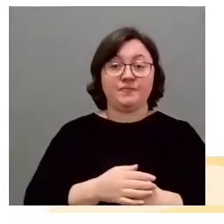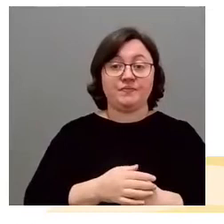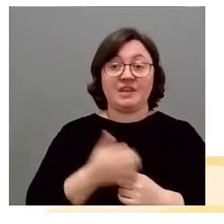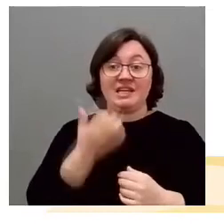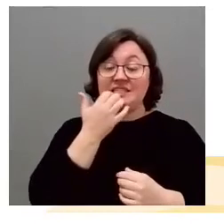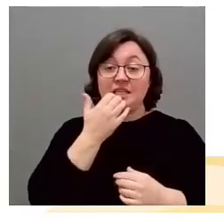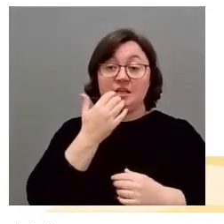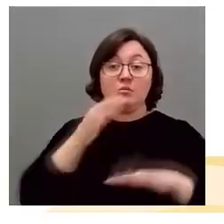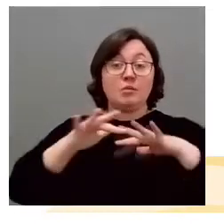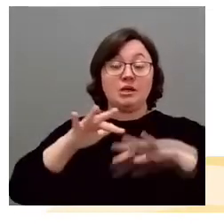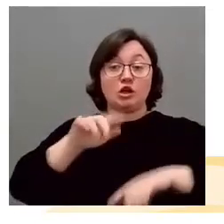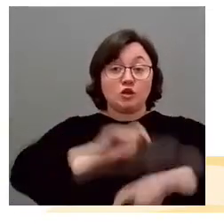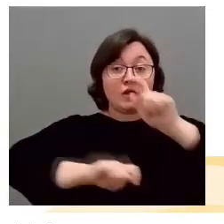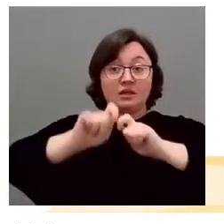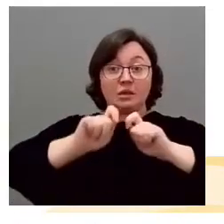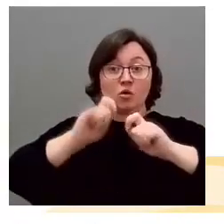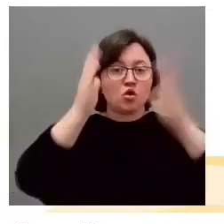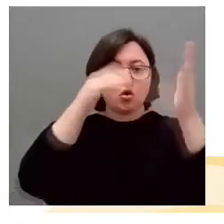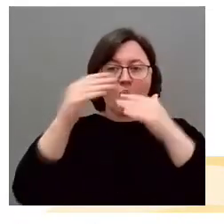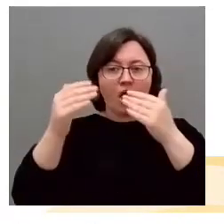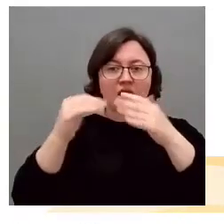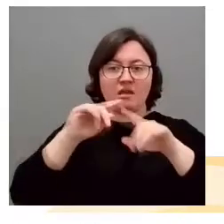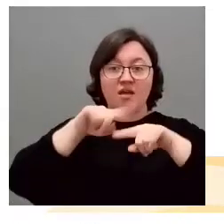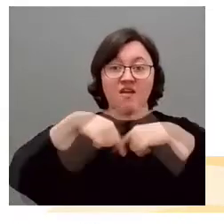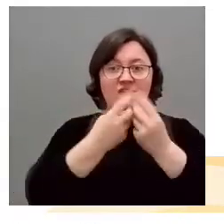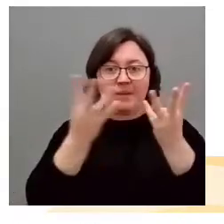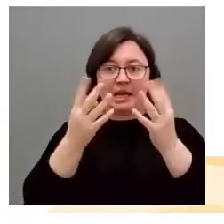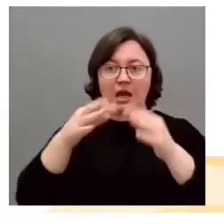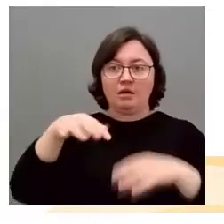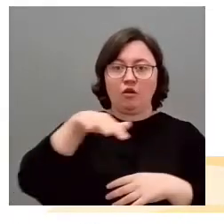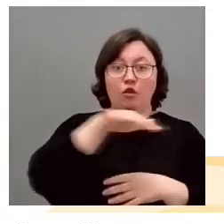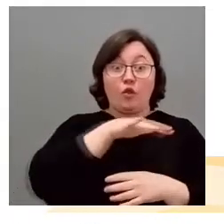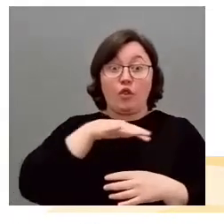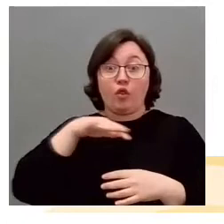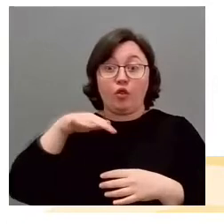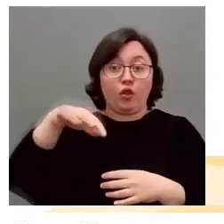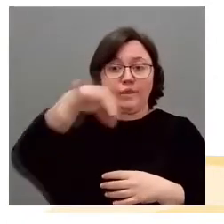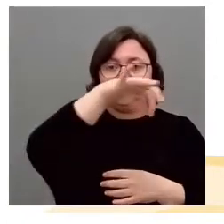había dónde acudir, ¿no? Las familias estábamos solas.